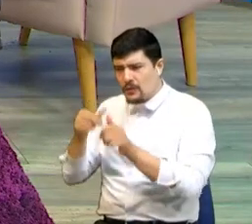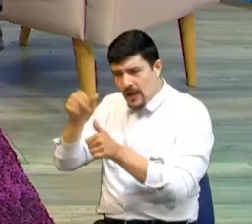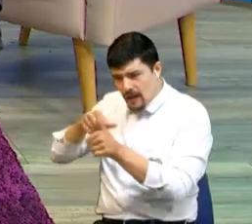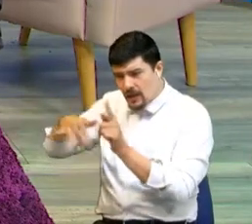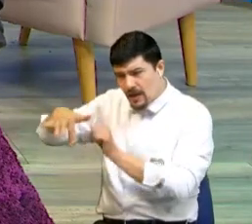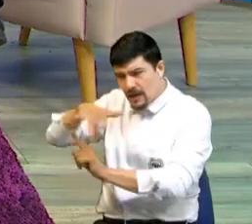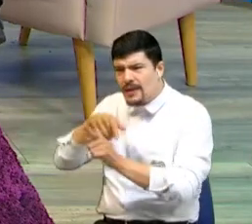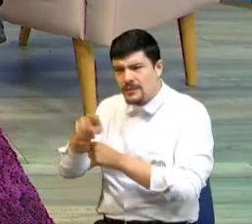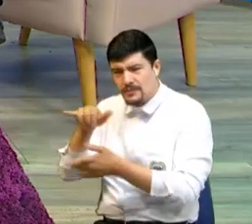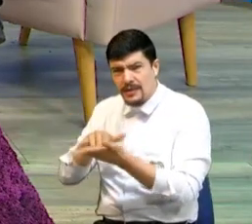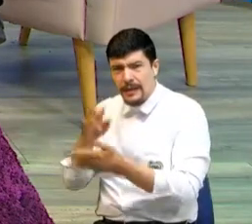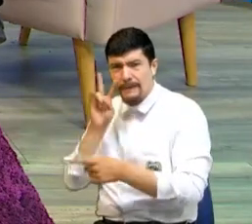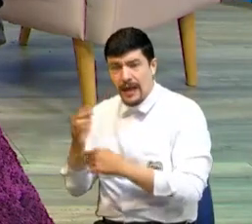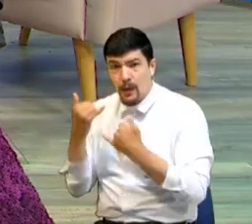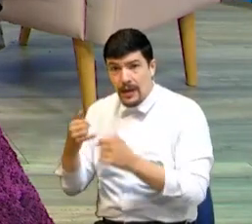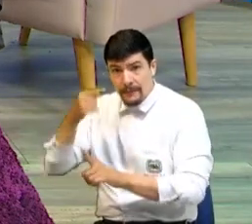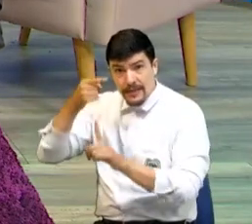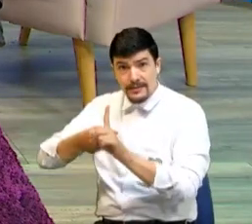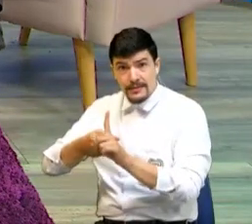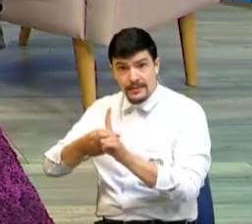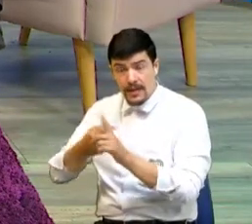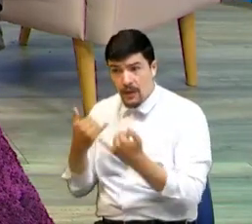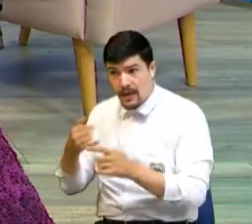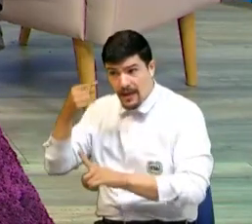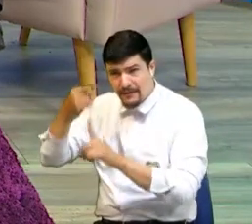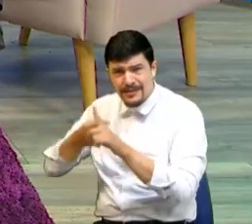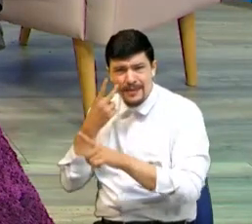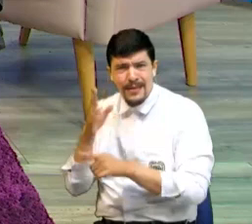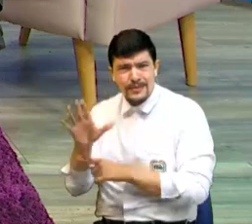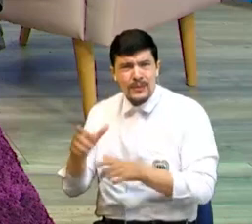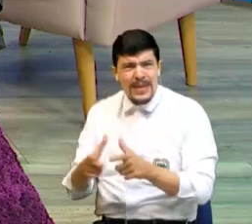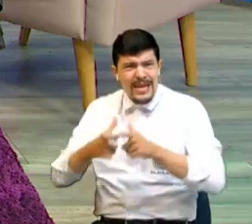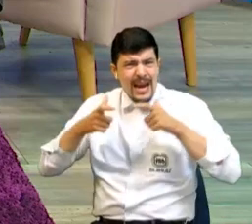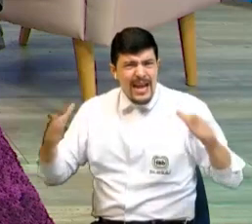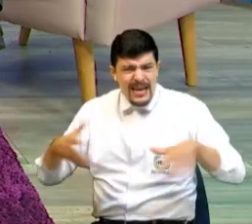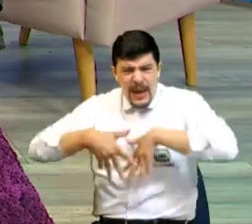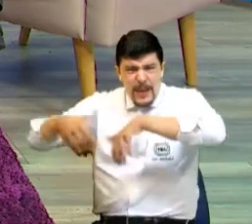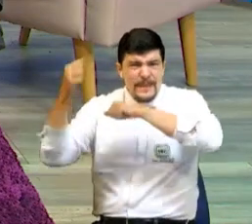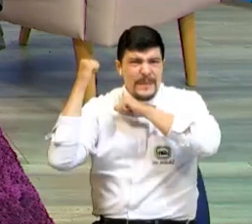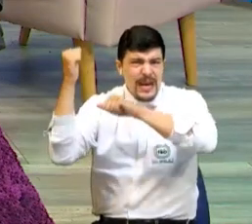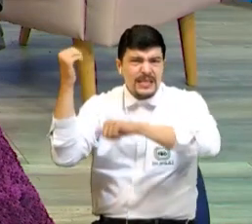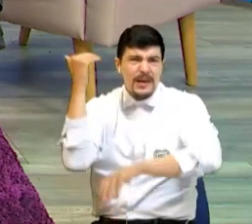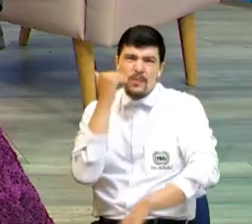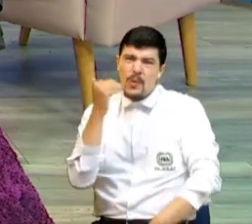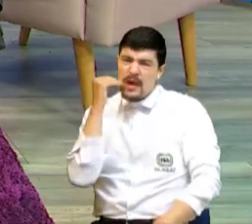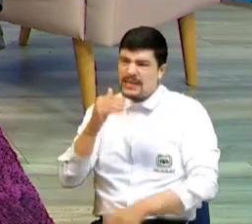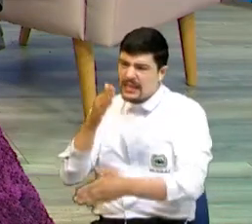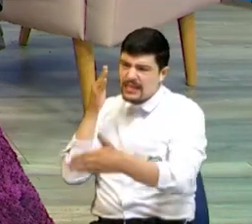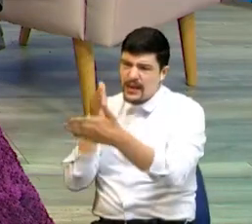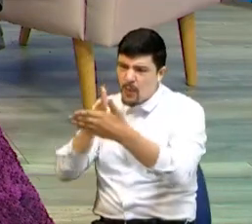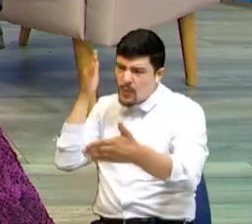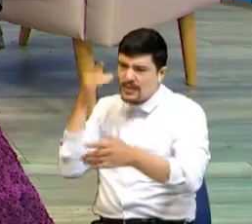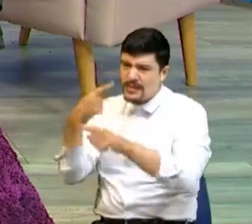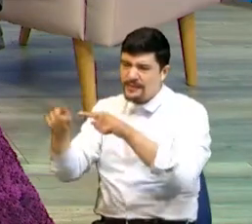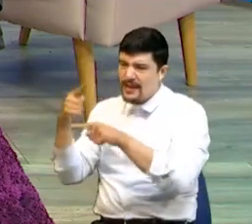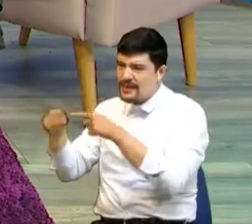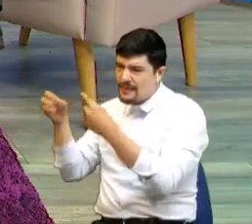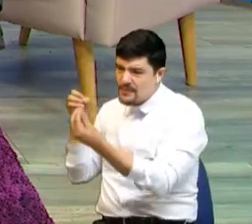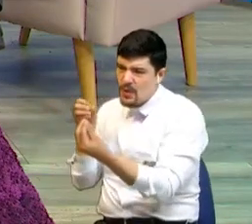país. Veíamos en este mes una gran marcha de mujeres quienes estaban denunciando los correspondientes